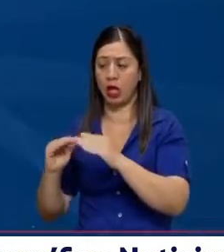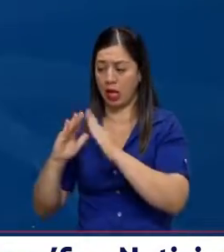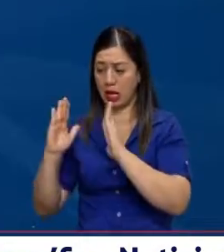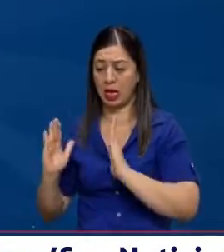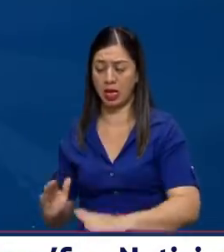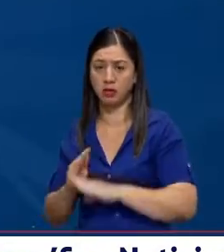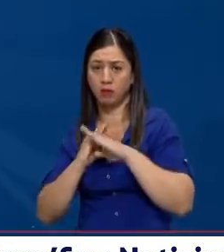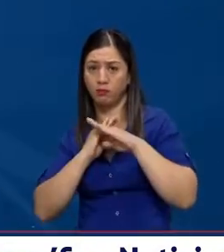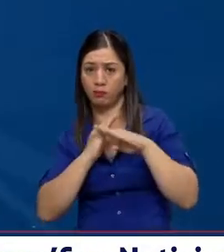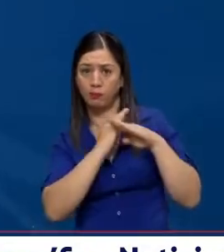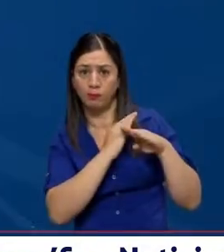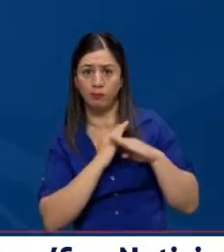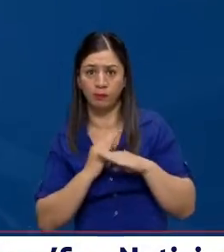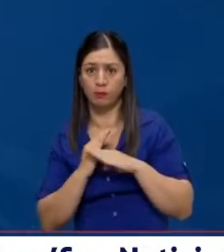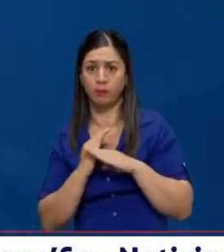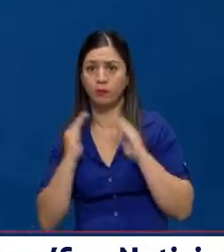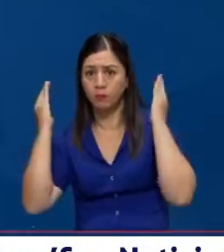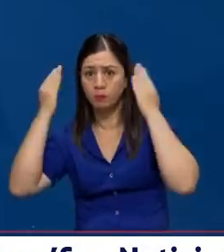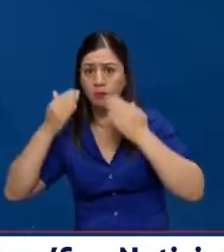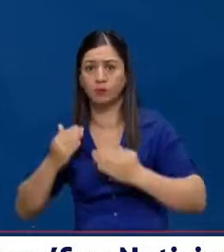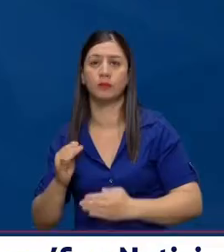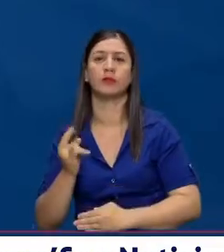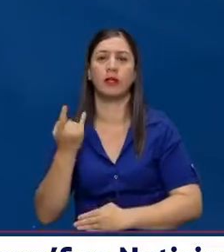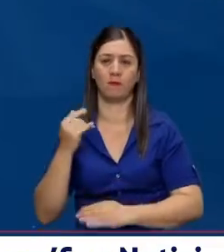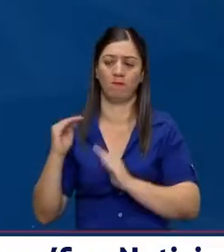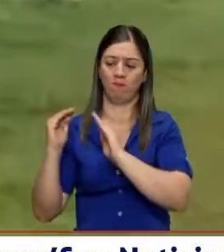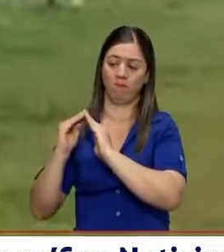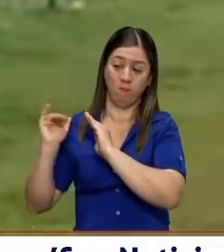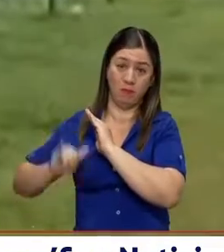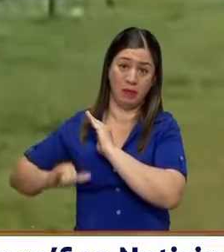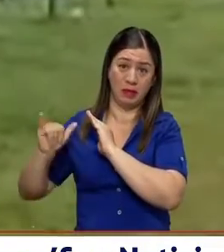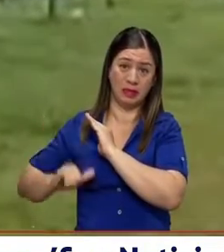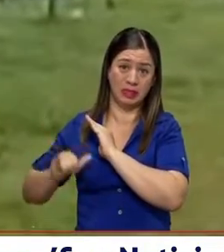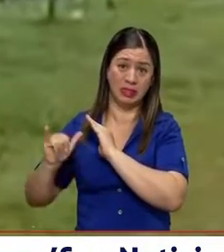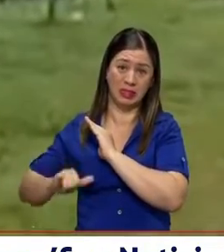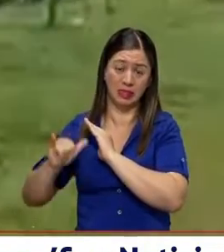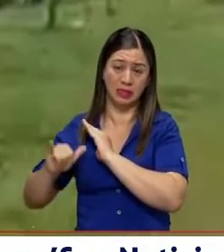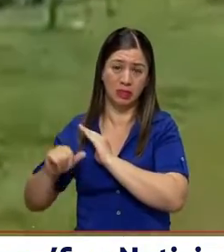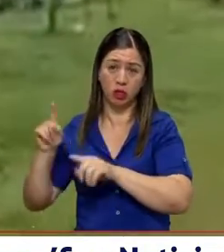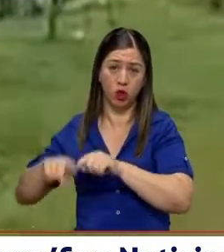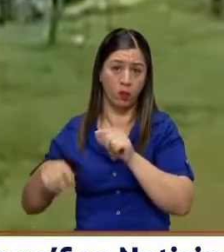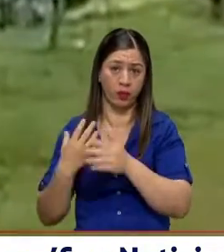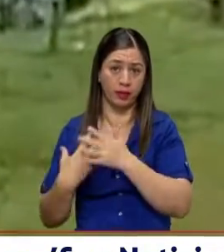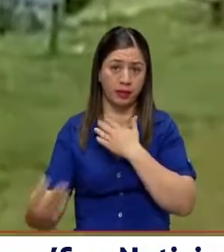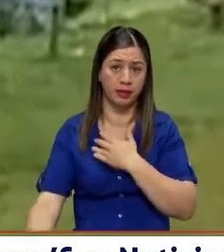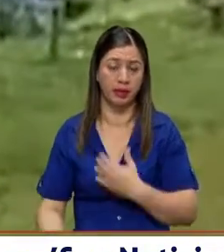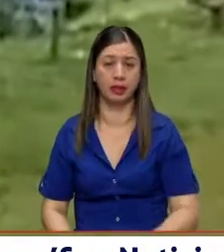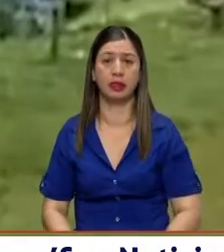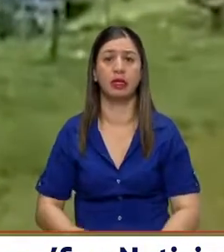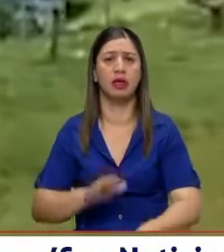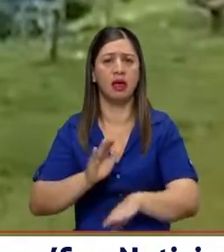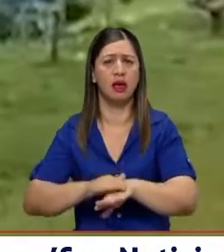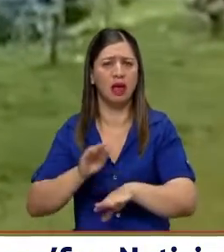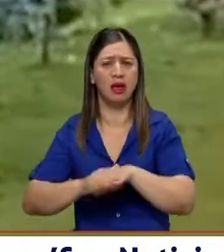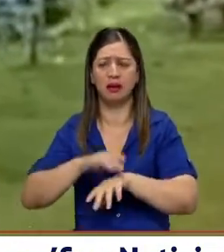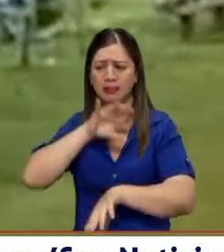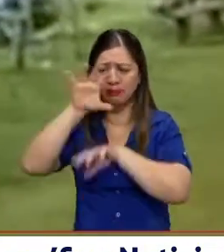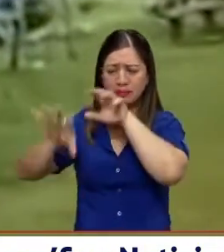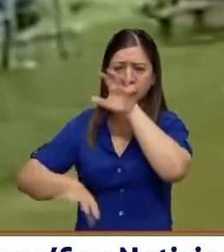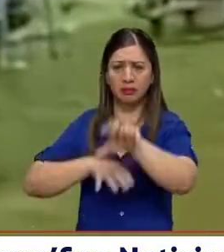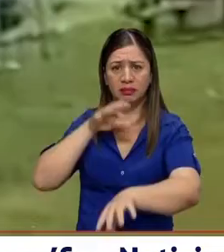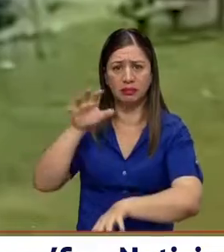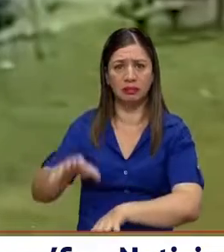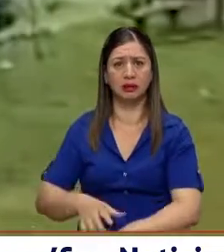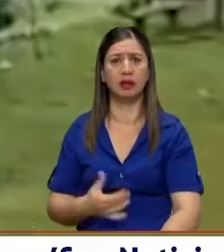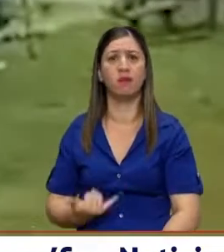viviendas, causando algún nivel de confinamiento parcial. Tuvimos algunos llamados de auxilio desesperantes por parte